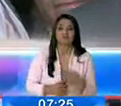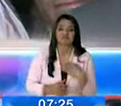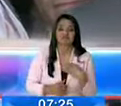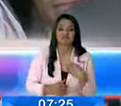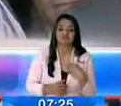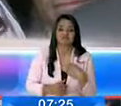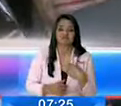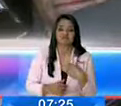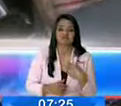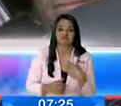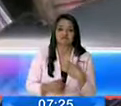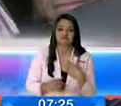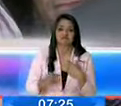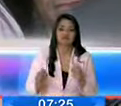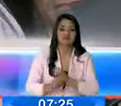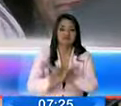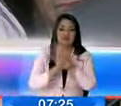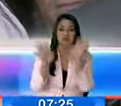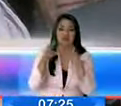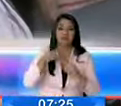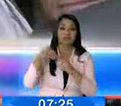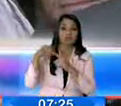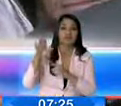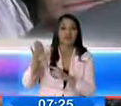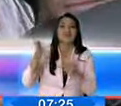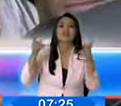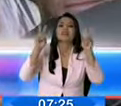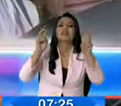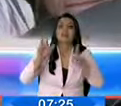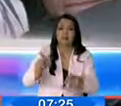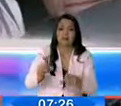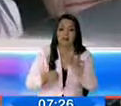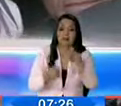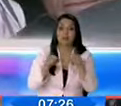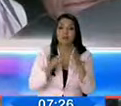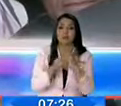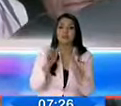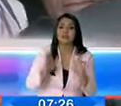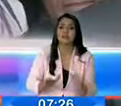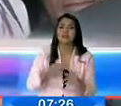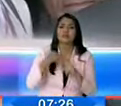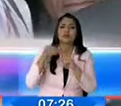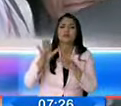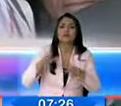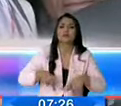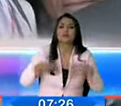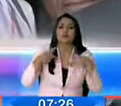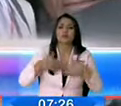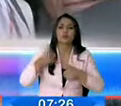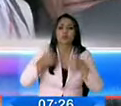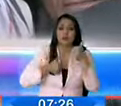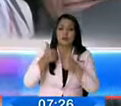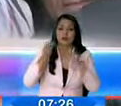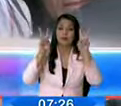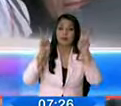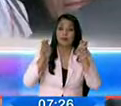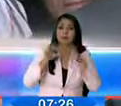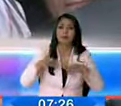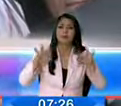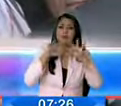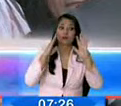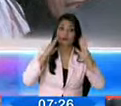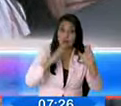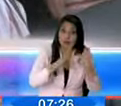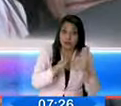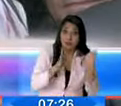evidente la prioridad que le ponen algunos ministros de Estado con relación a temas que son de interés